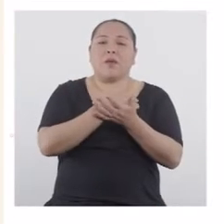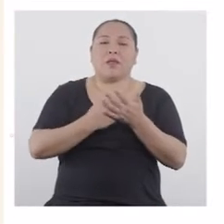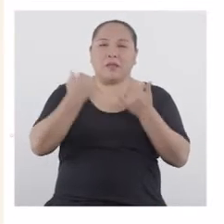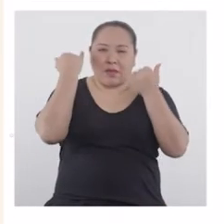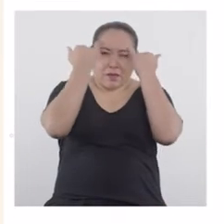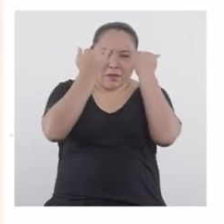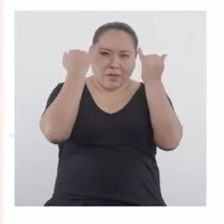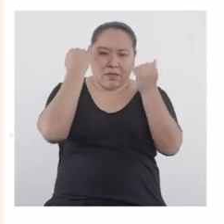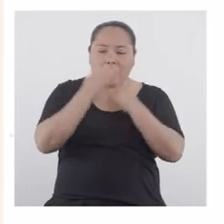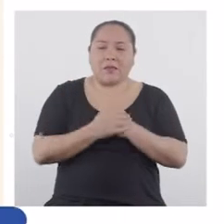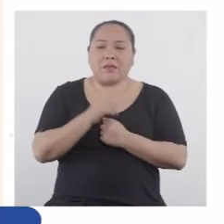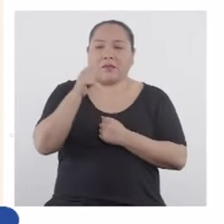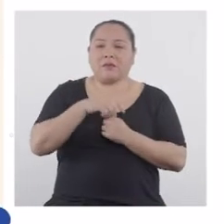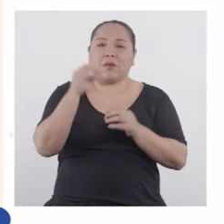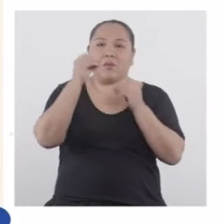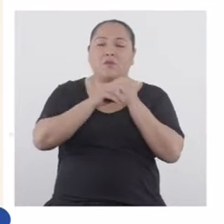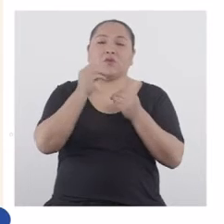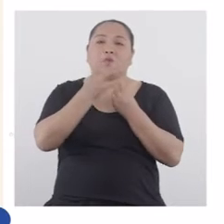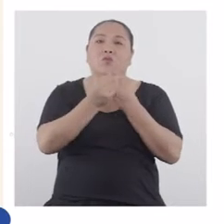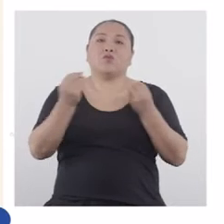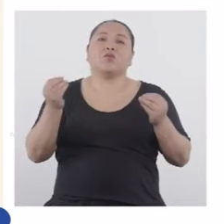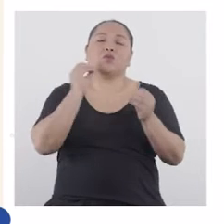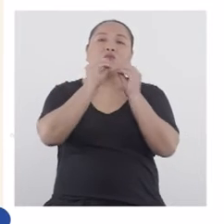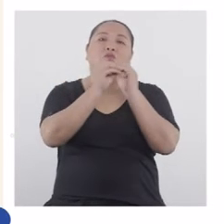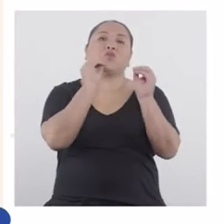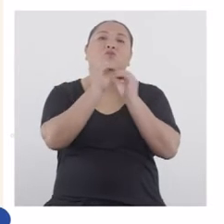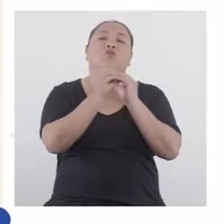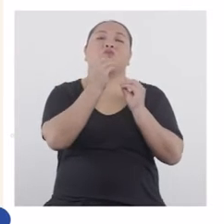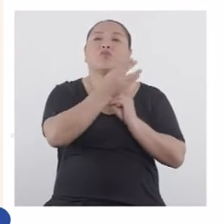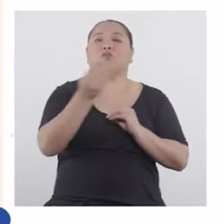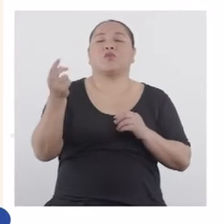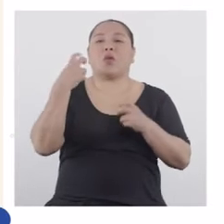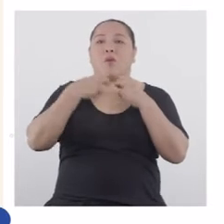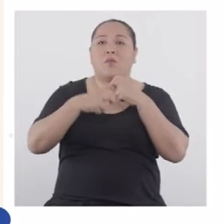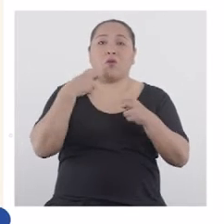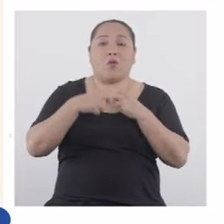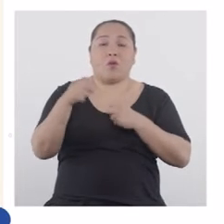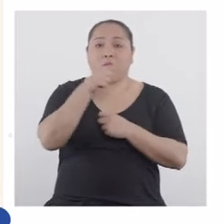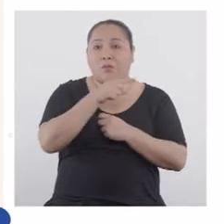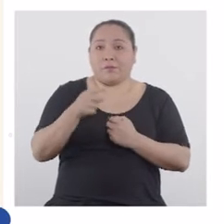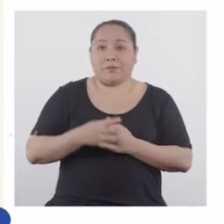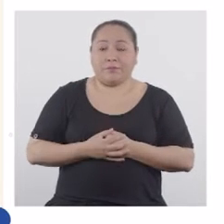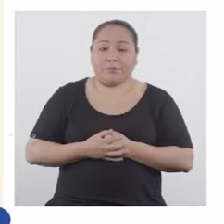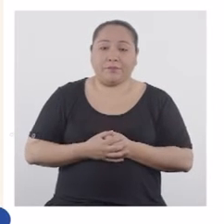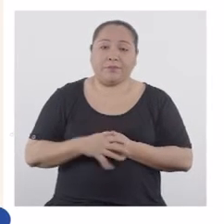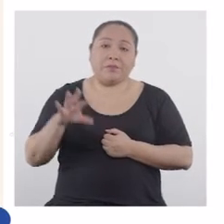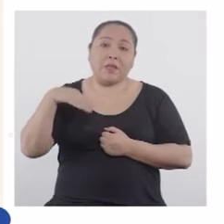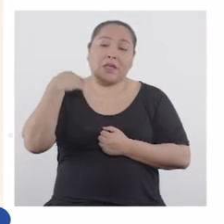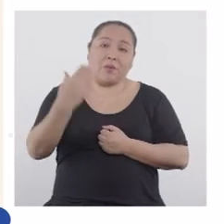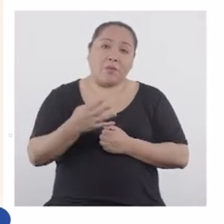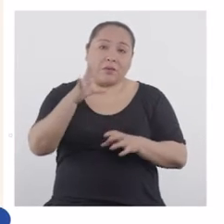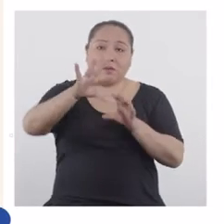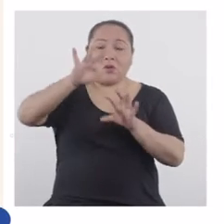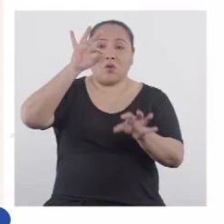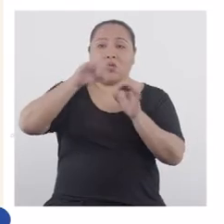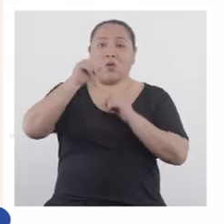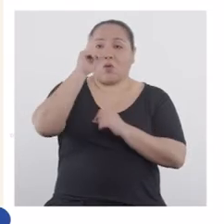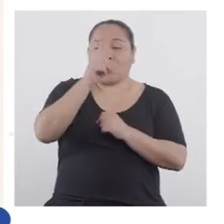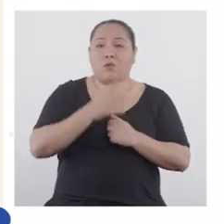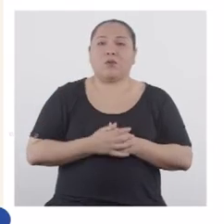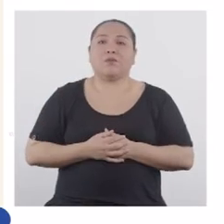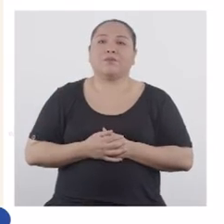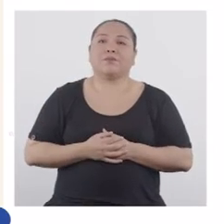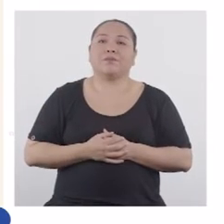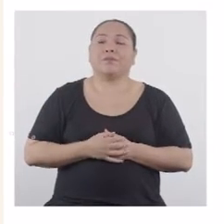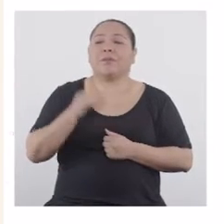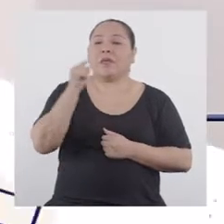idear, en la que debemos generar muchas alternativas de solución al problema definido y luego seleccionar una de